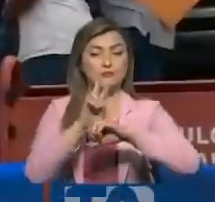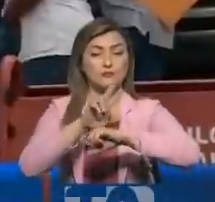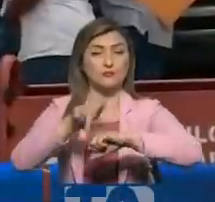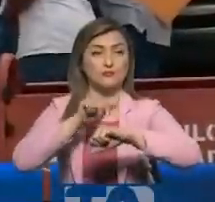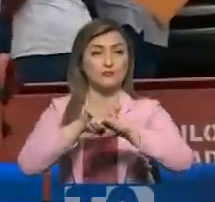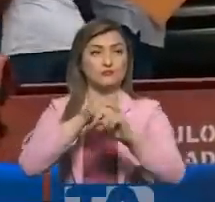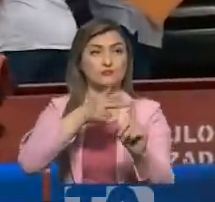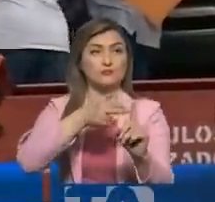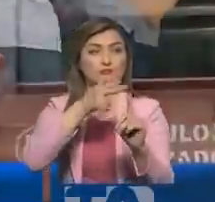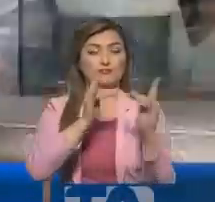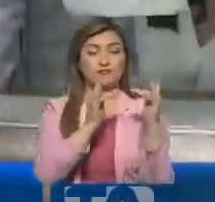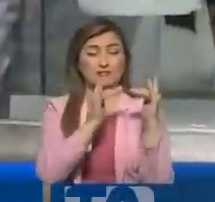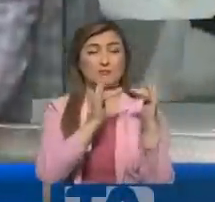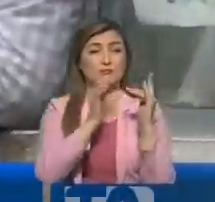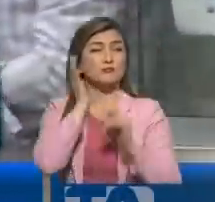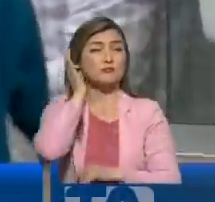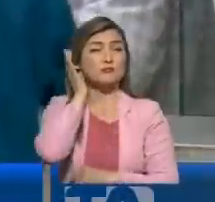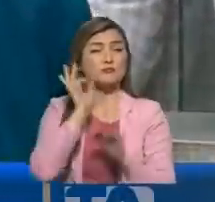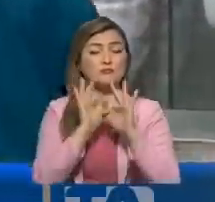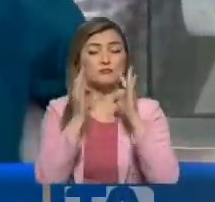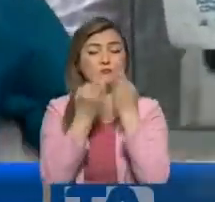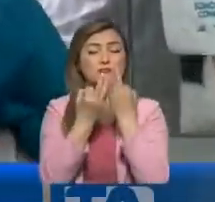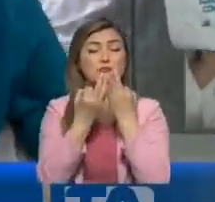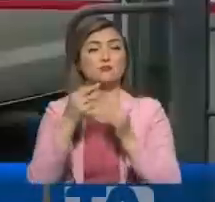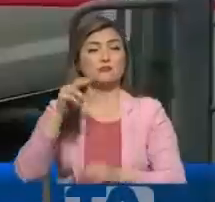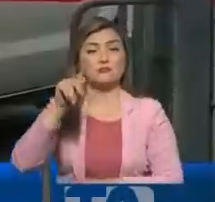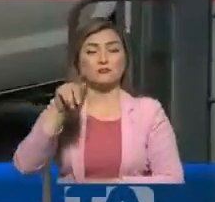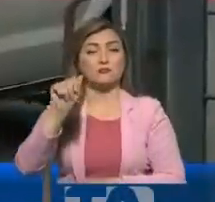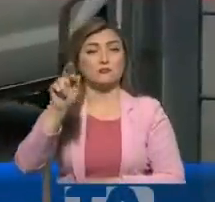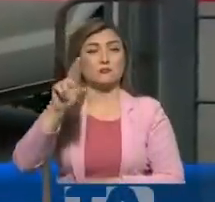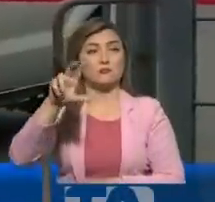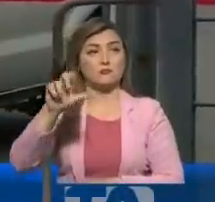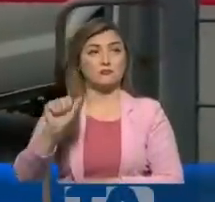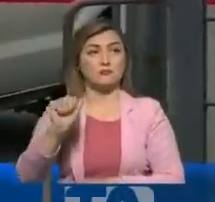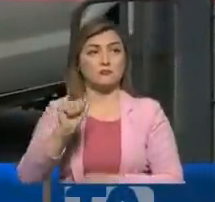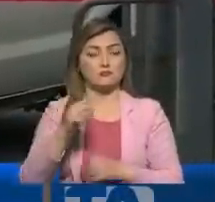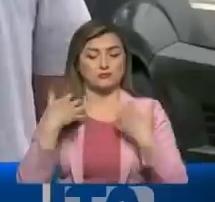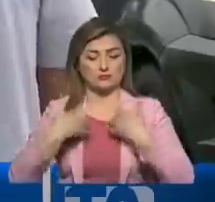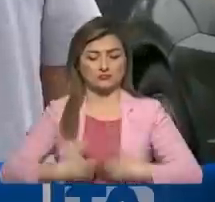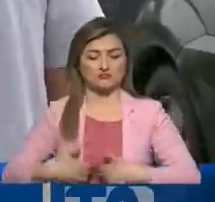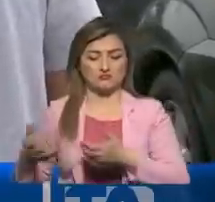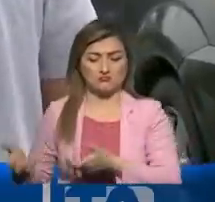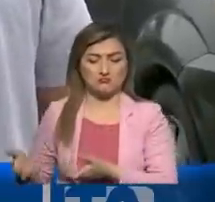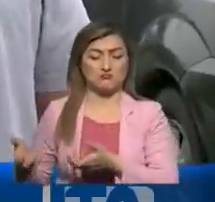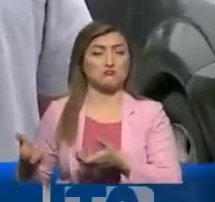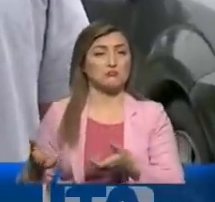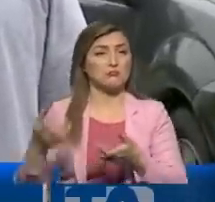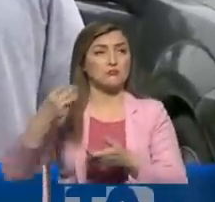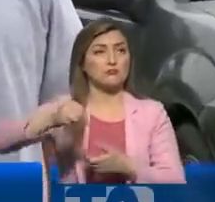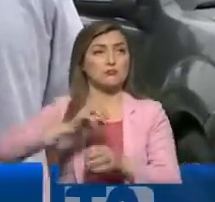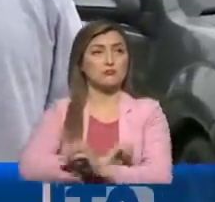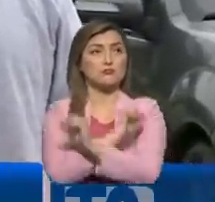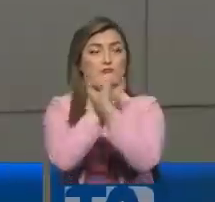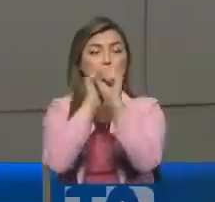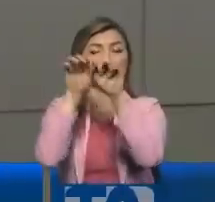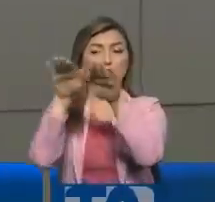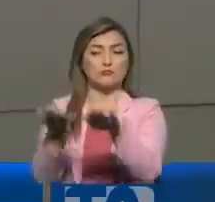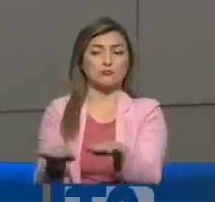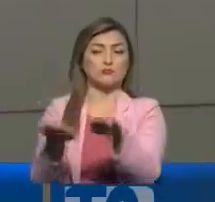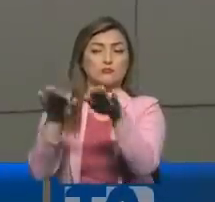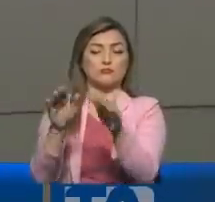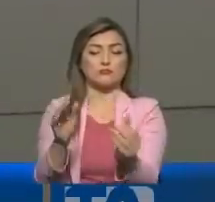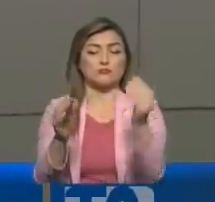su asesinato, los familiares de Carla Rochetti pudieron finalmente retirar sus restos mortales, que desde el miércoles por la mañana permanecían